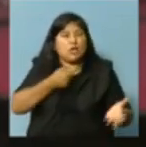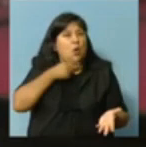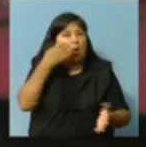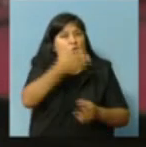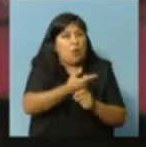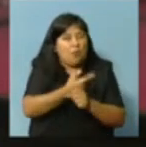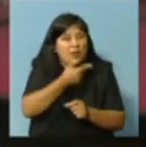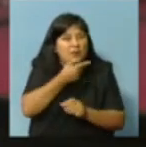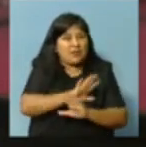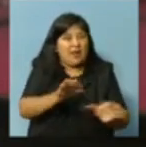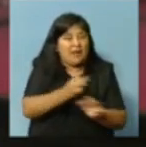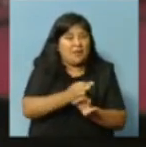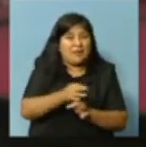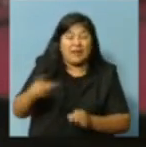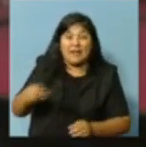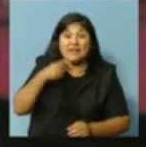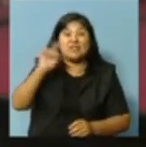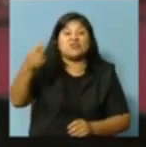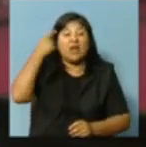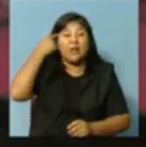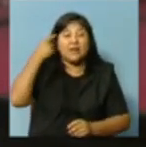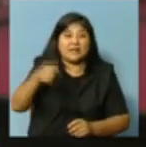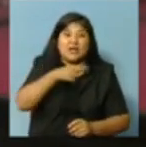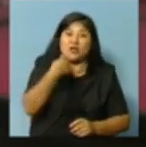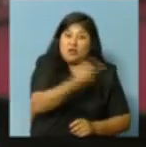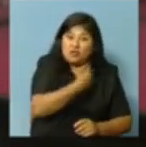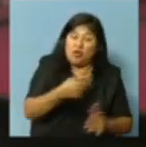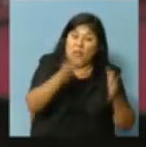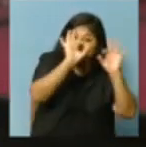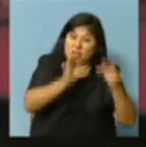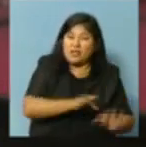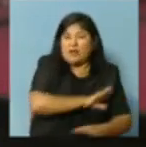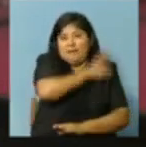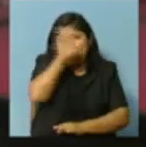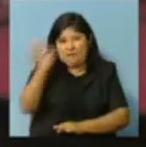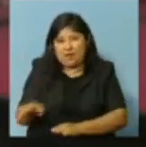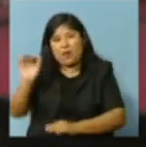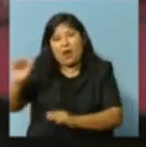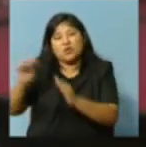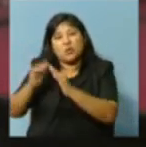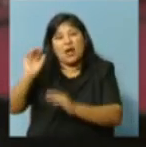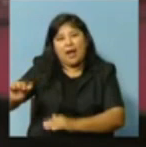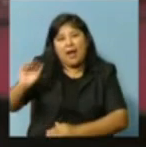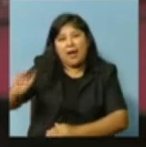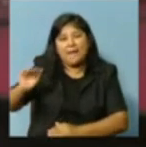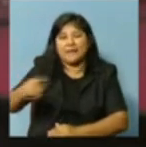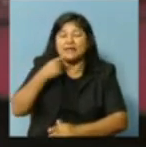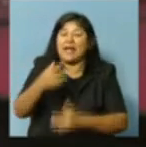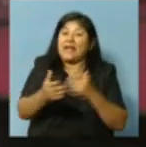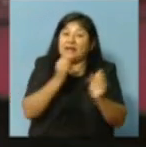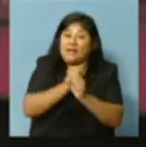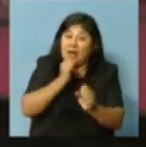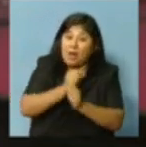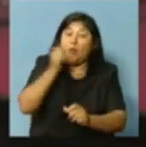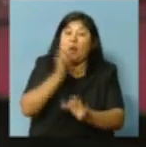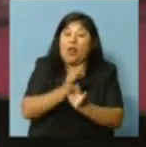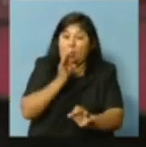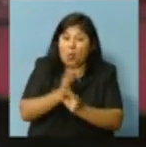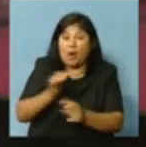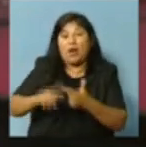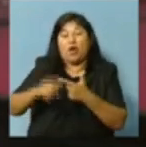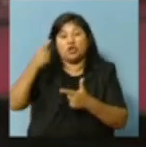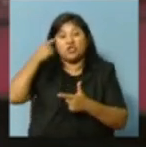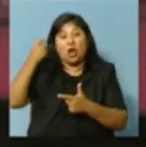su problema y trabajamos con la escuela con la dirección de la escuela con los psicopedagogos y se le armó